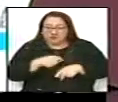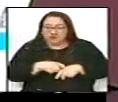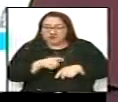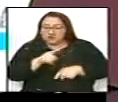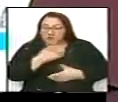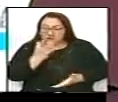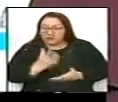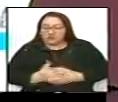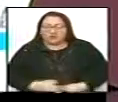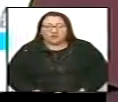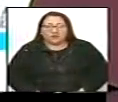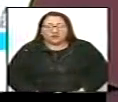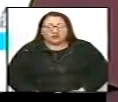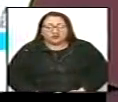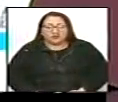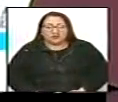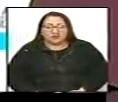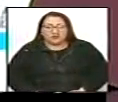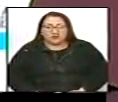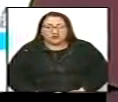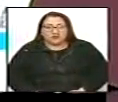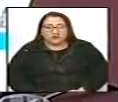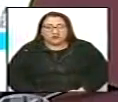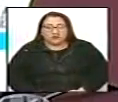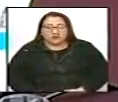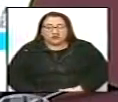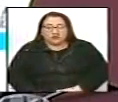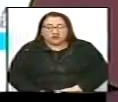un hecho por un video que vio todo el país,